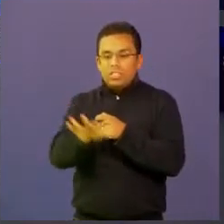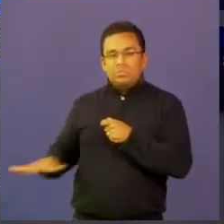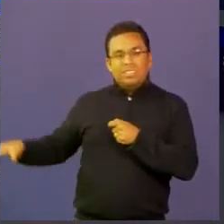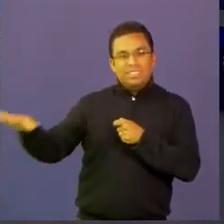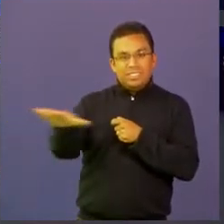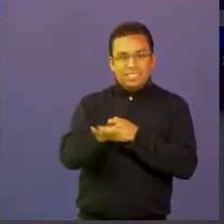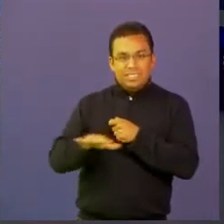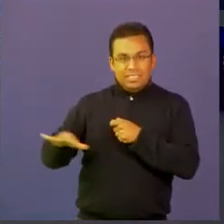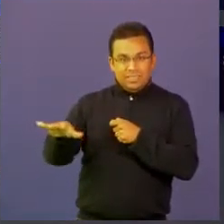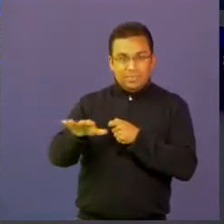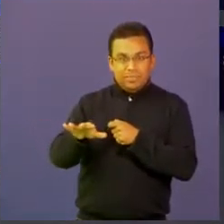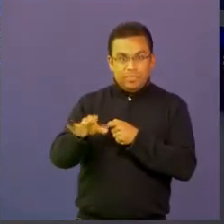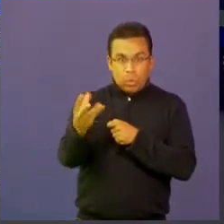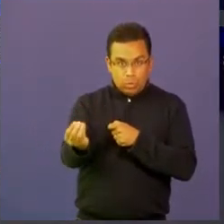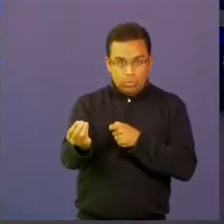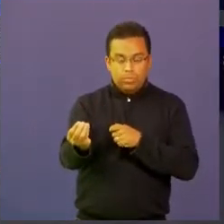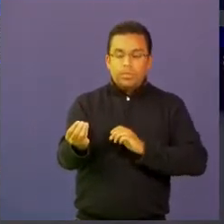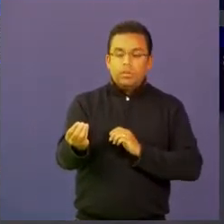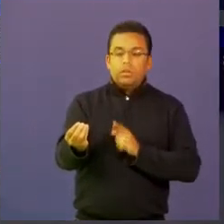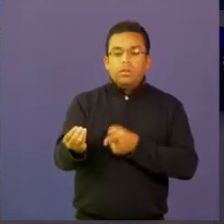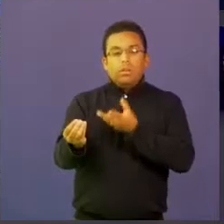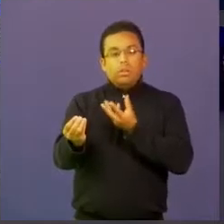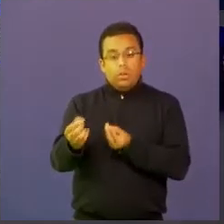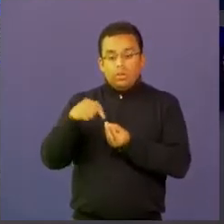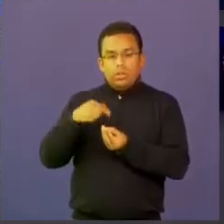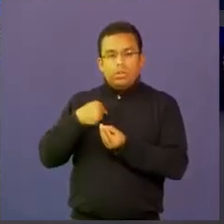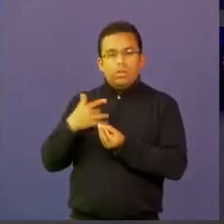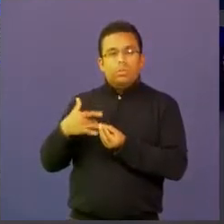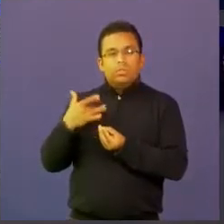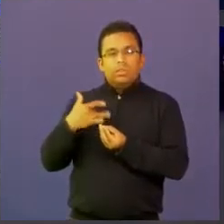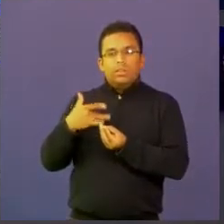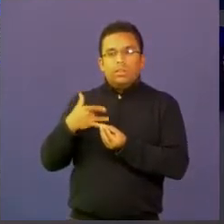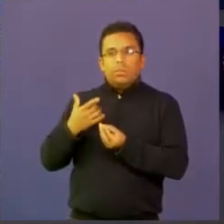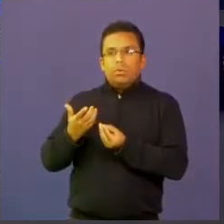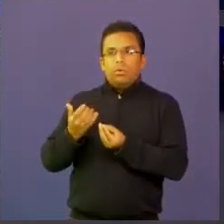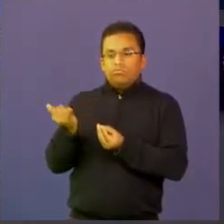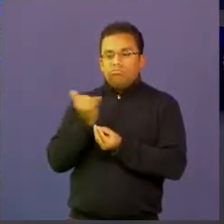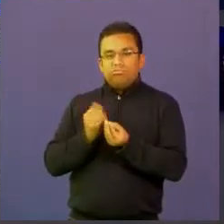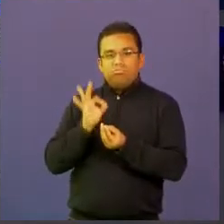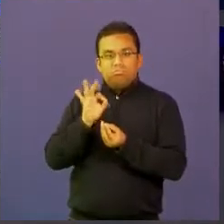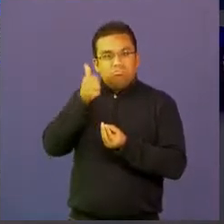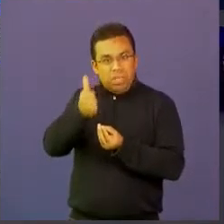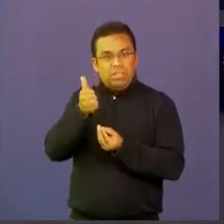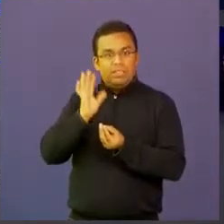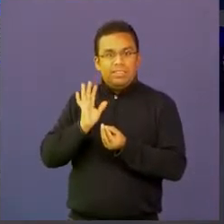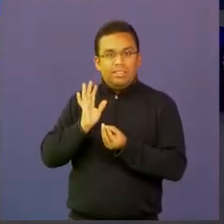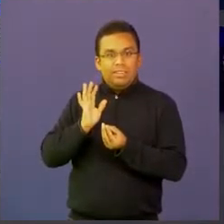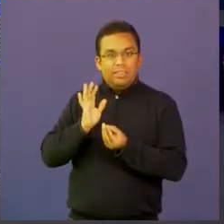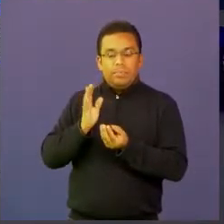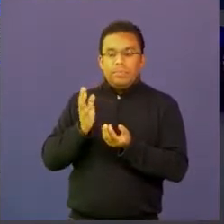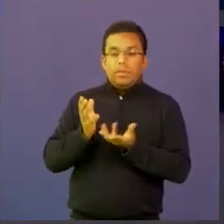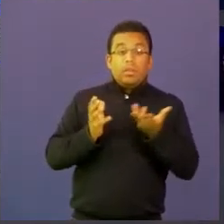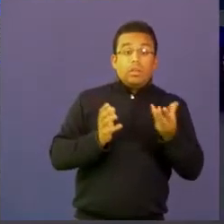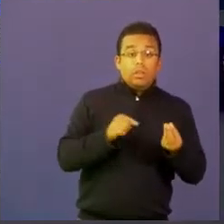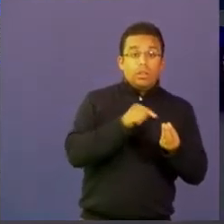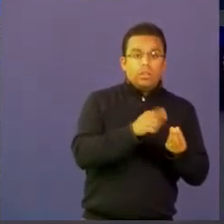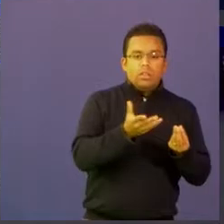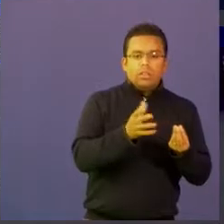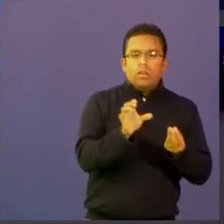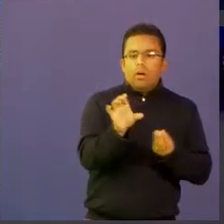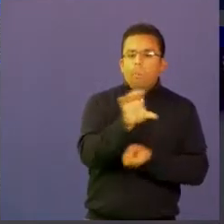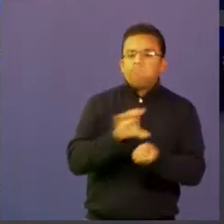necesito personas que tienen un sentido de diseño necesito personas que me pueden decir que hay en una ciudad